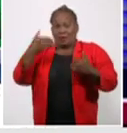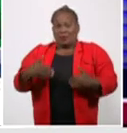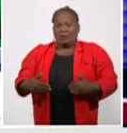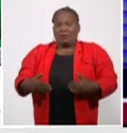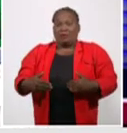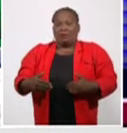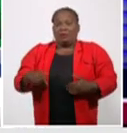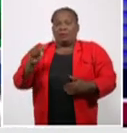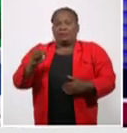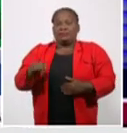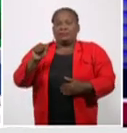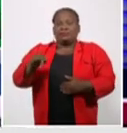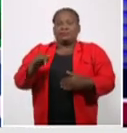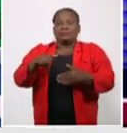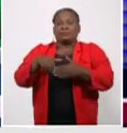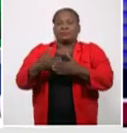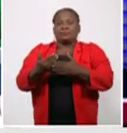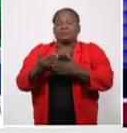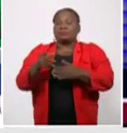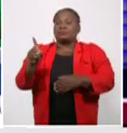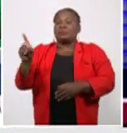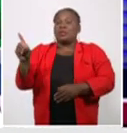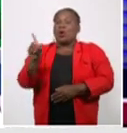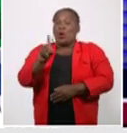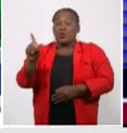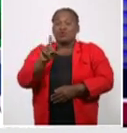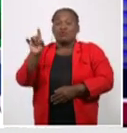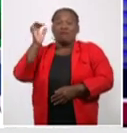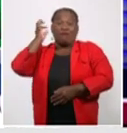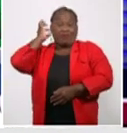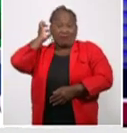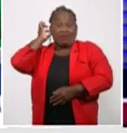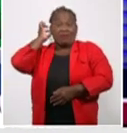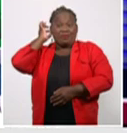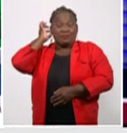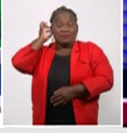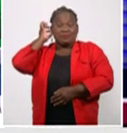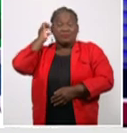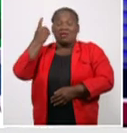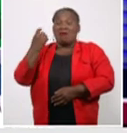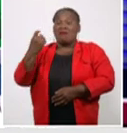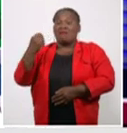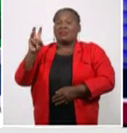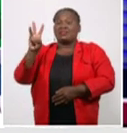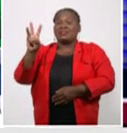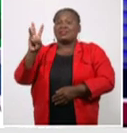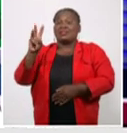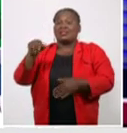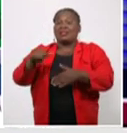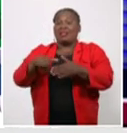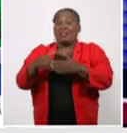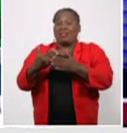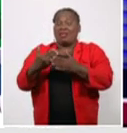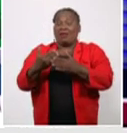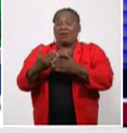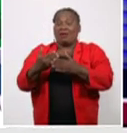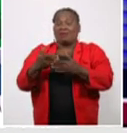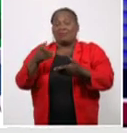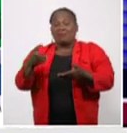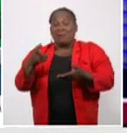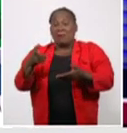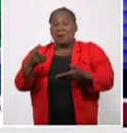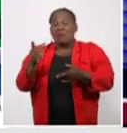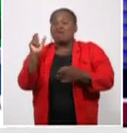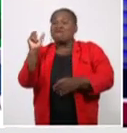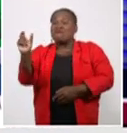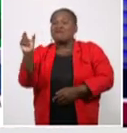11 de febrero. Lo que nos queda son 3 días para un día muy significativo